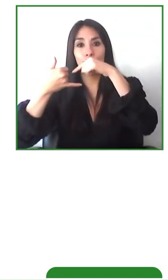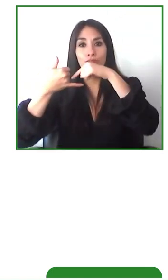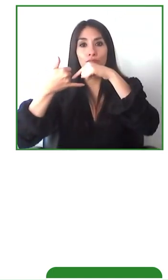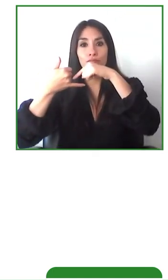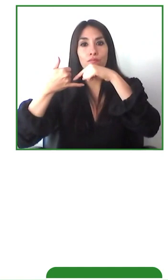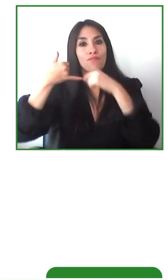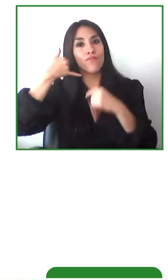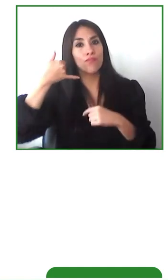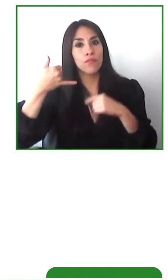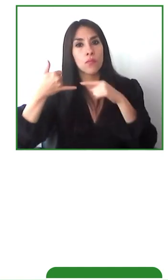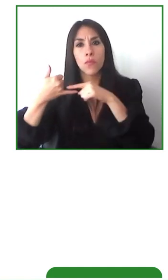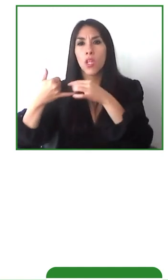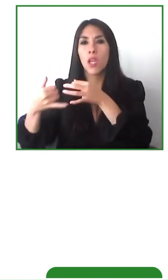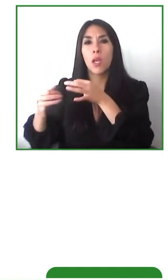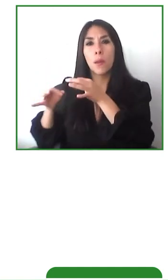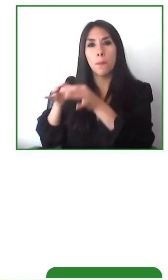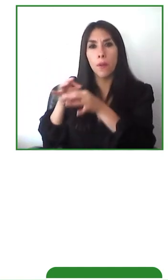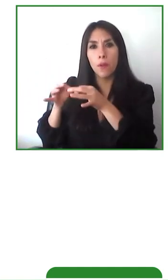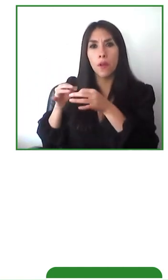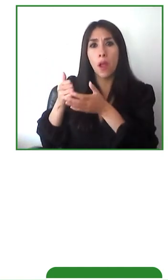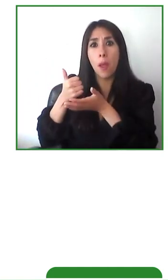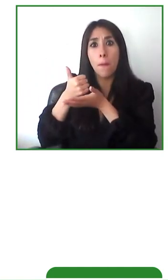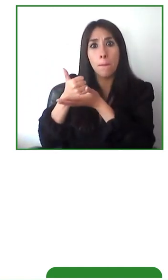La complejidad es